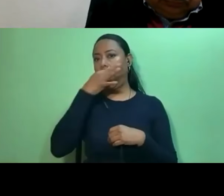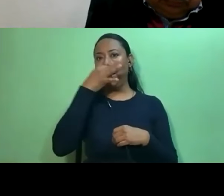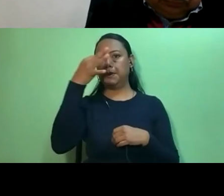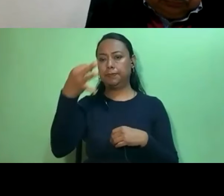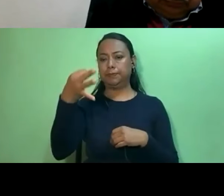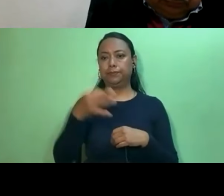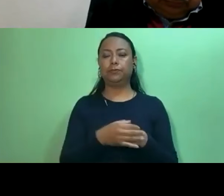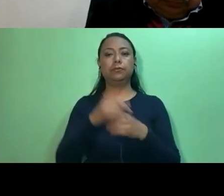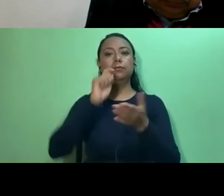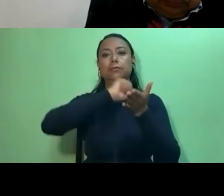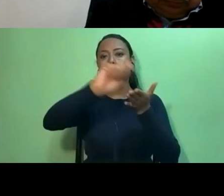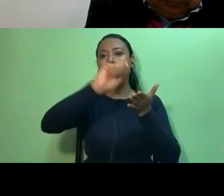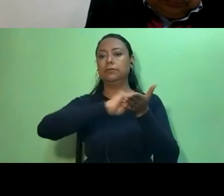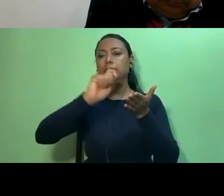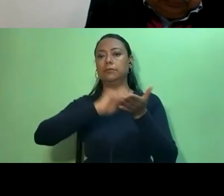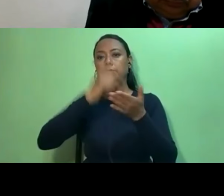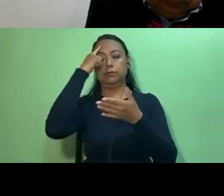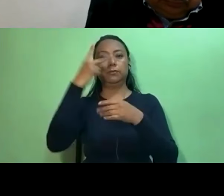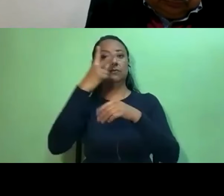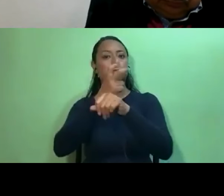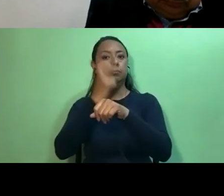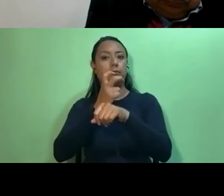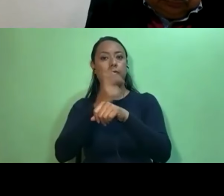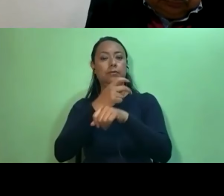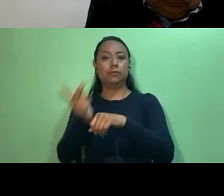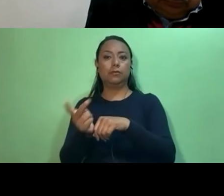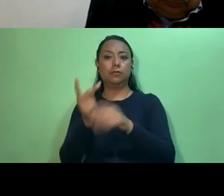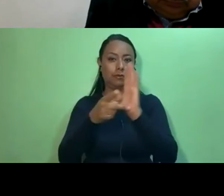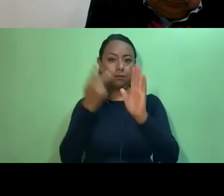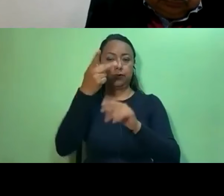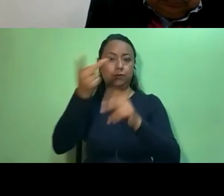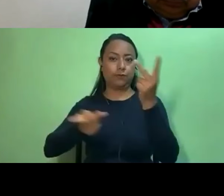han anotado para una segunda ronda de intervenciones